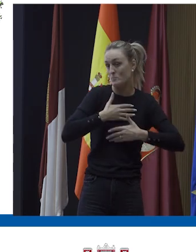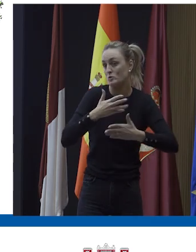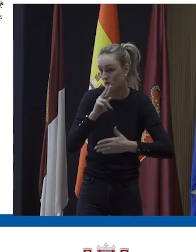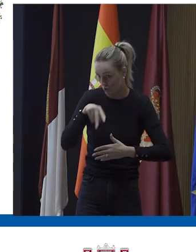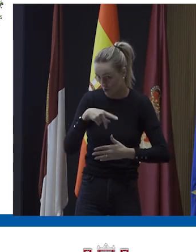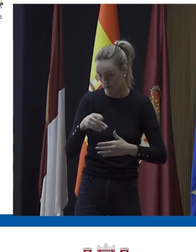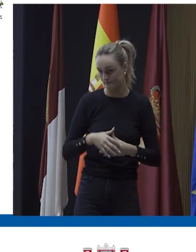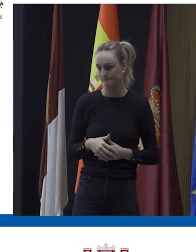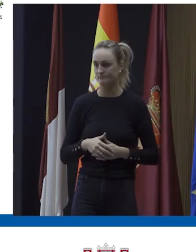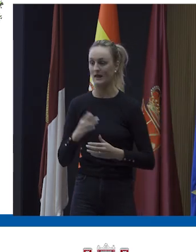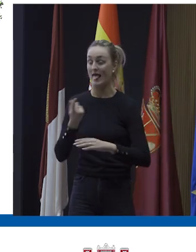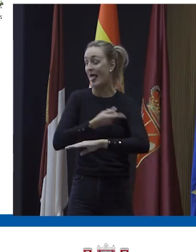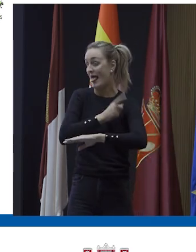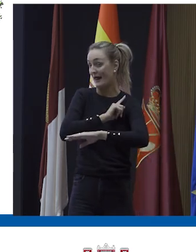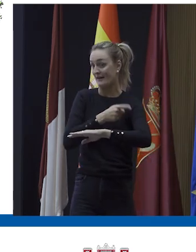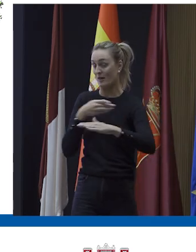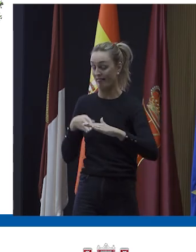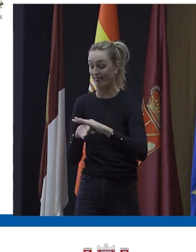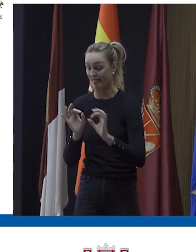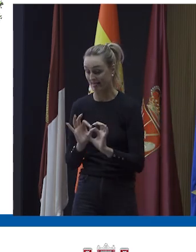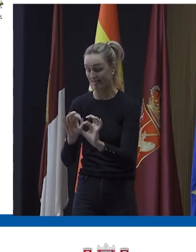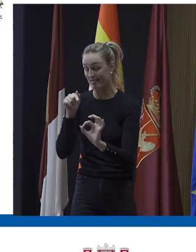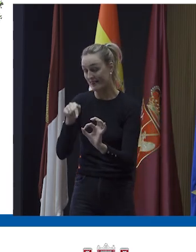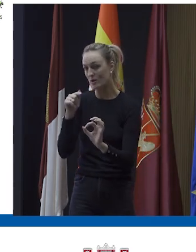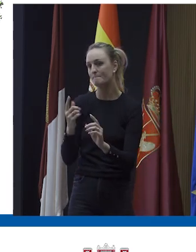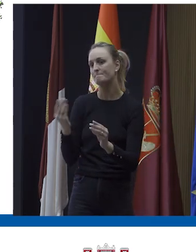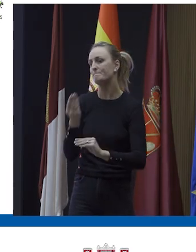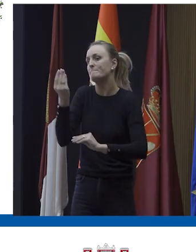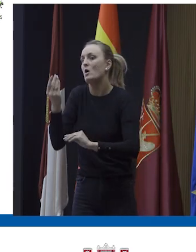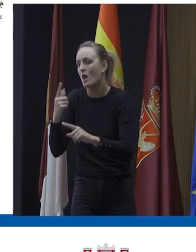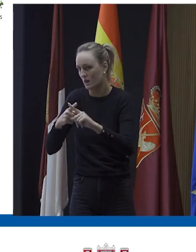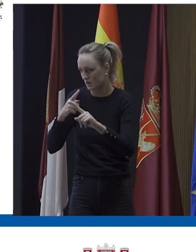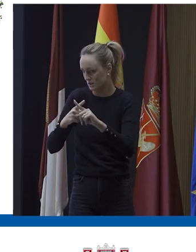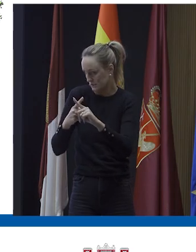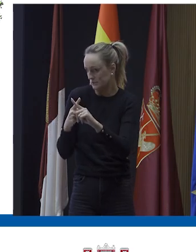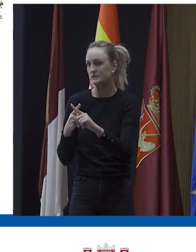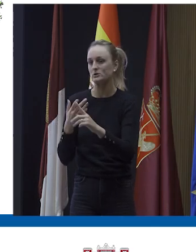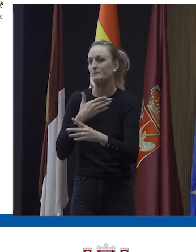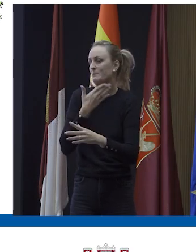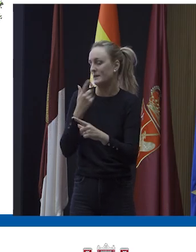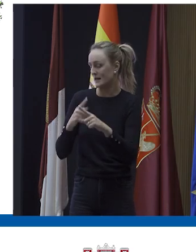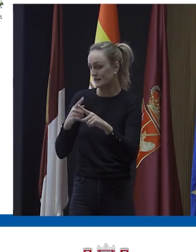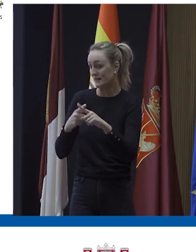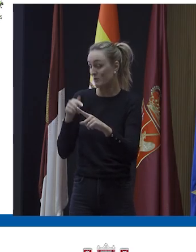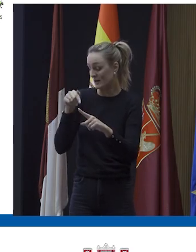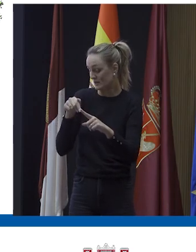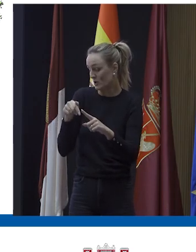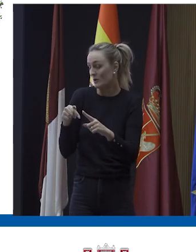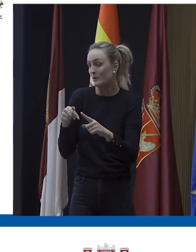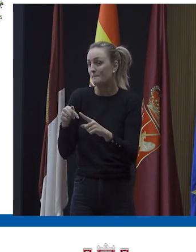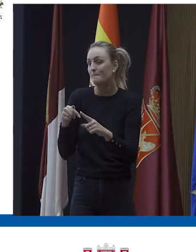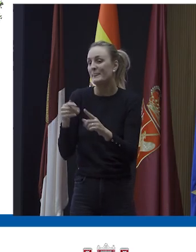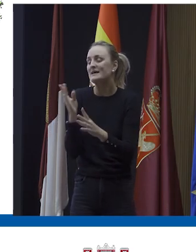suelo pélvico siempre se dice que mejoran la función sexual, porque es verdad que mejora la propiocepción. ¿Qué es esto de la propiocepción?